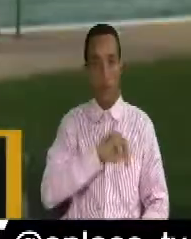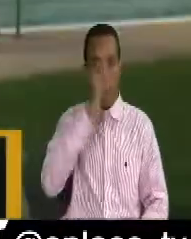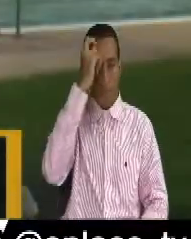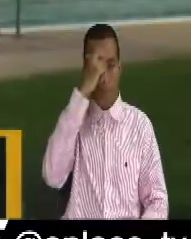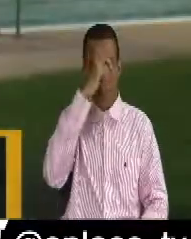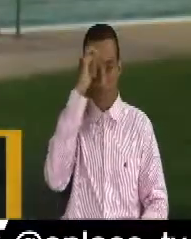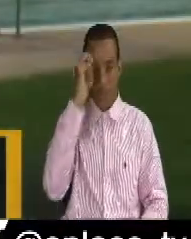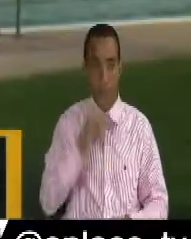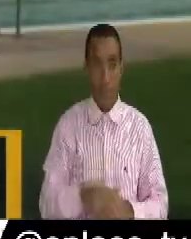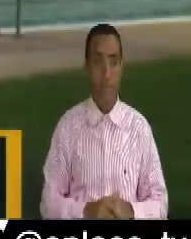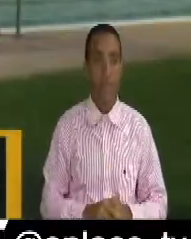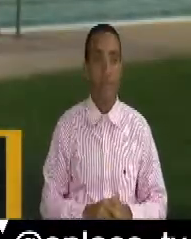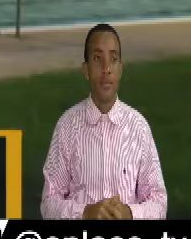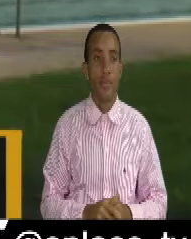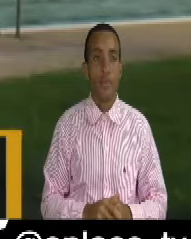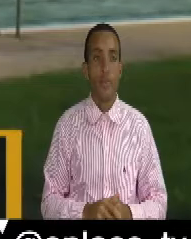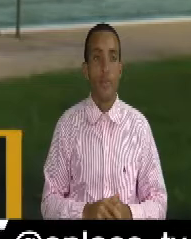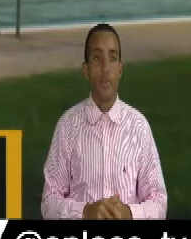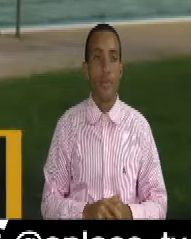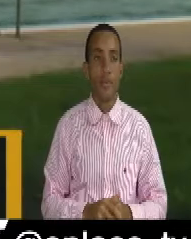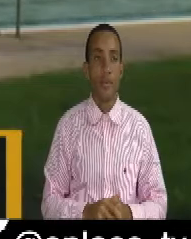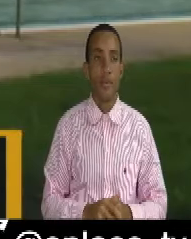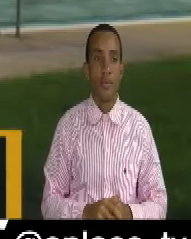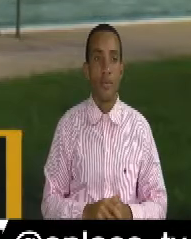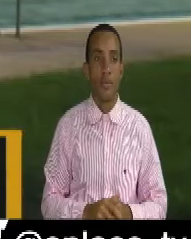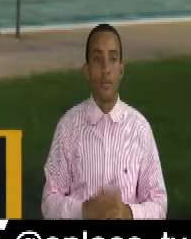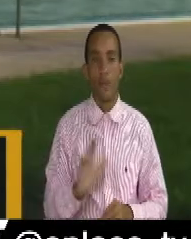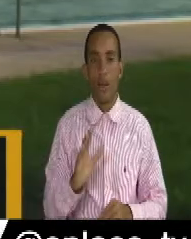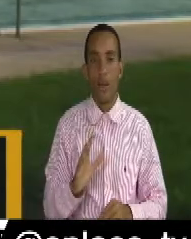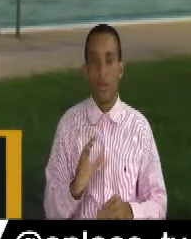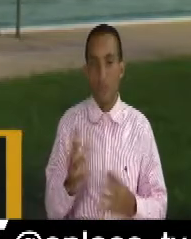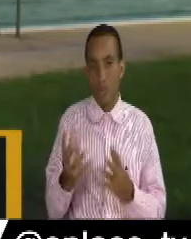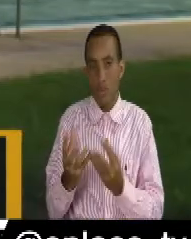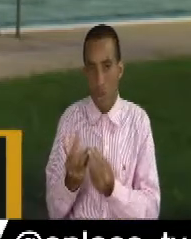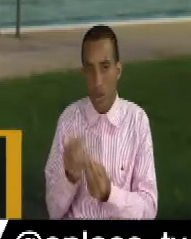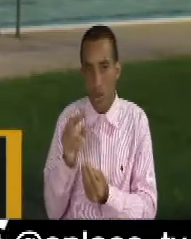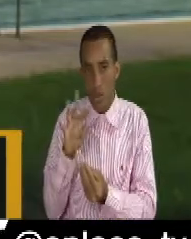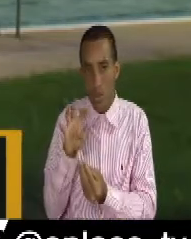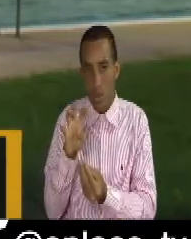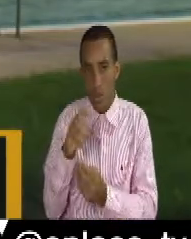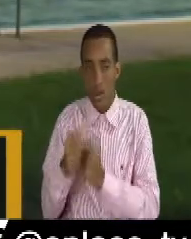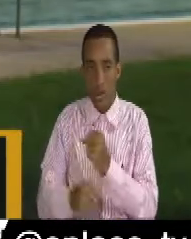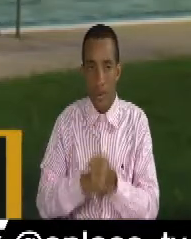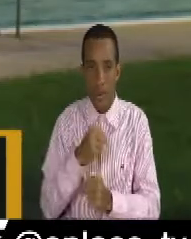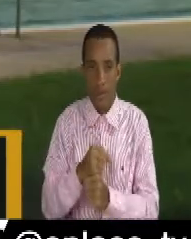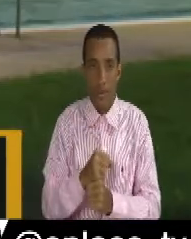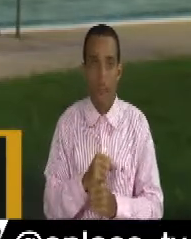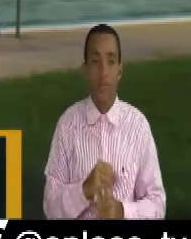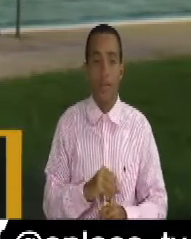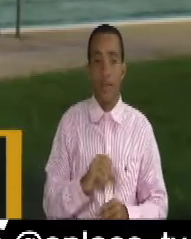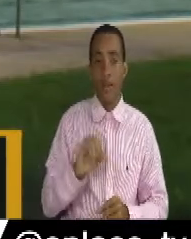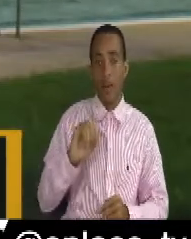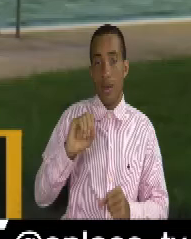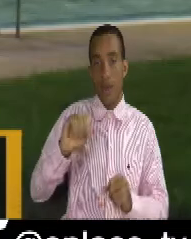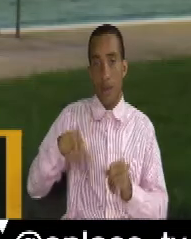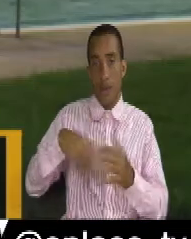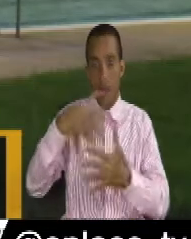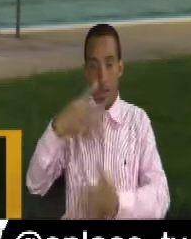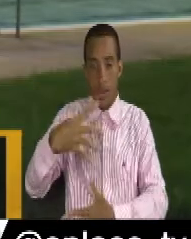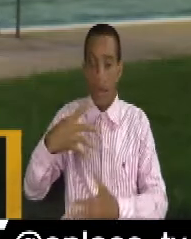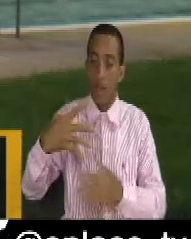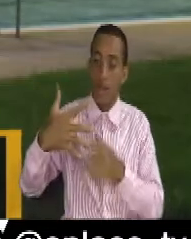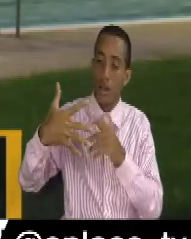Estamos con Juan Esteban Coronel, categoría 9 años, logramos el segundo lugar, y con